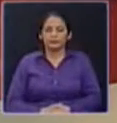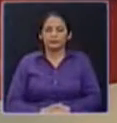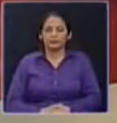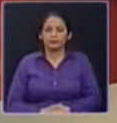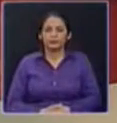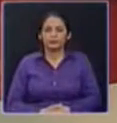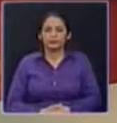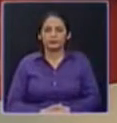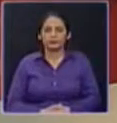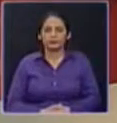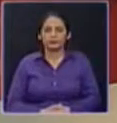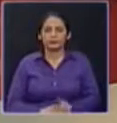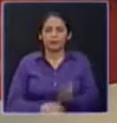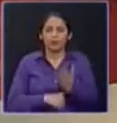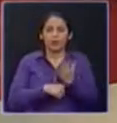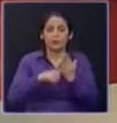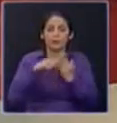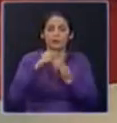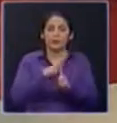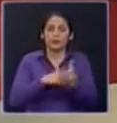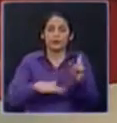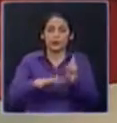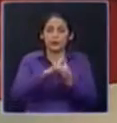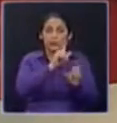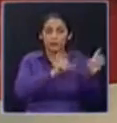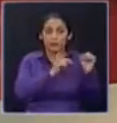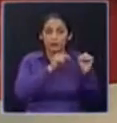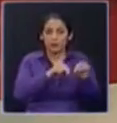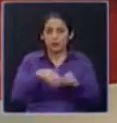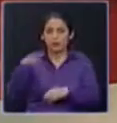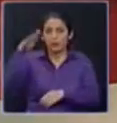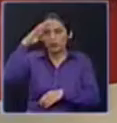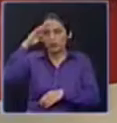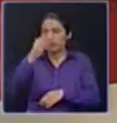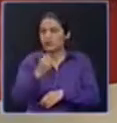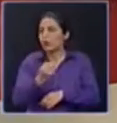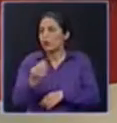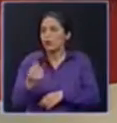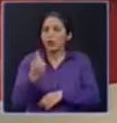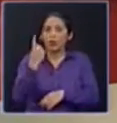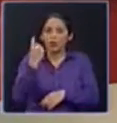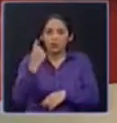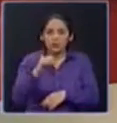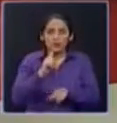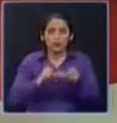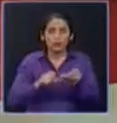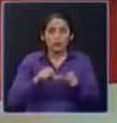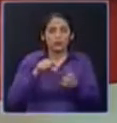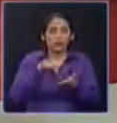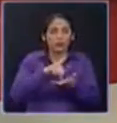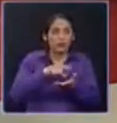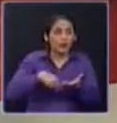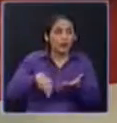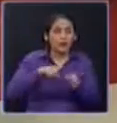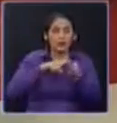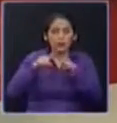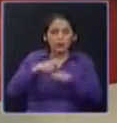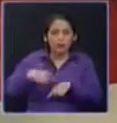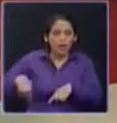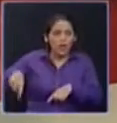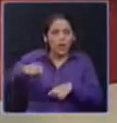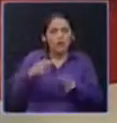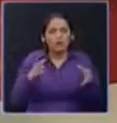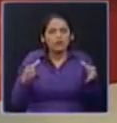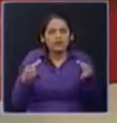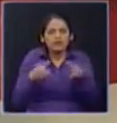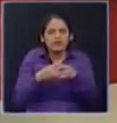Funcionarios del Ministerio de Ambiente, 11 policías y varios ciudadanos integraban una presunta banda delictiva que traficaba madera